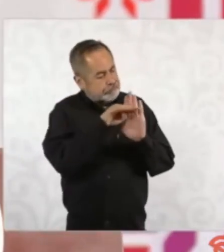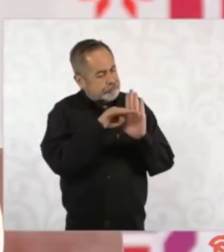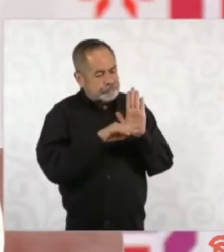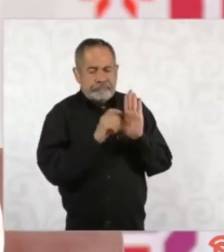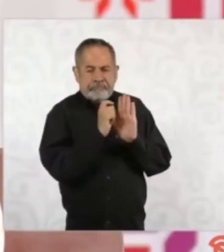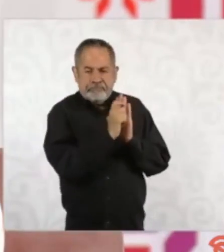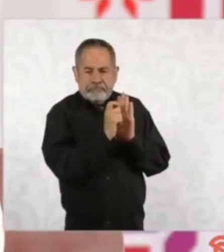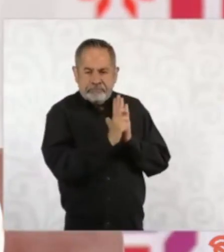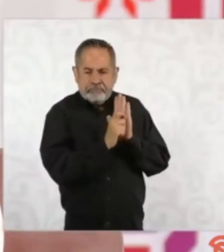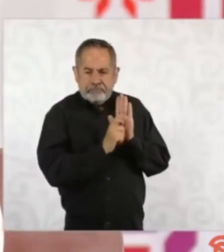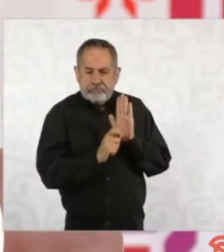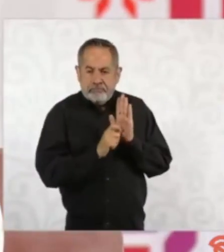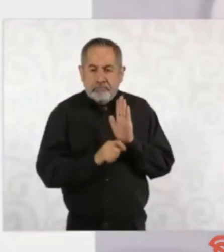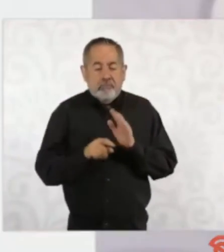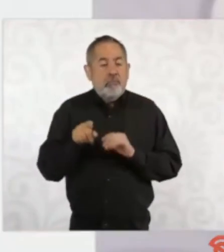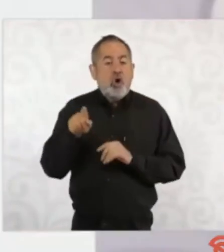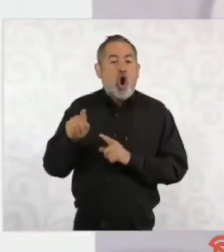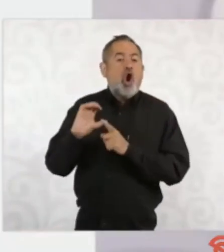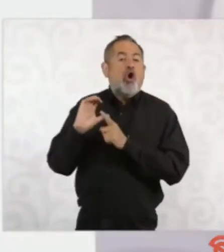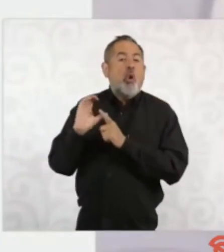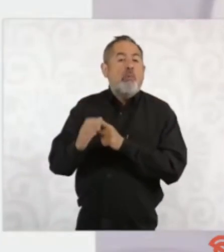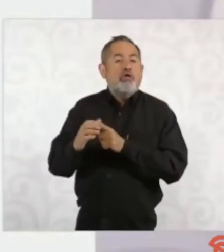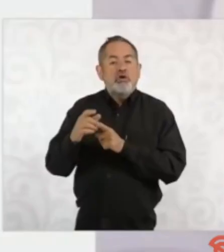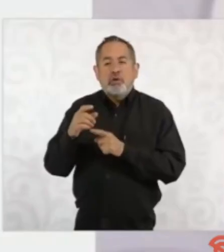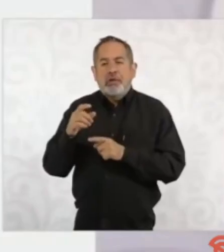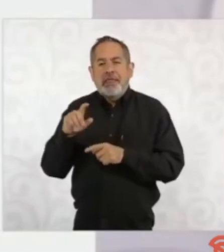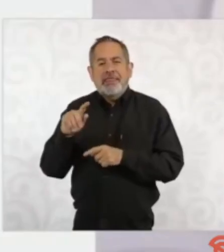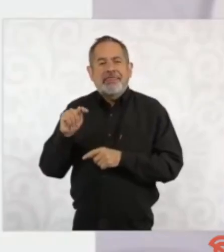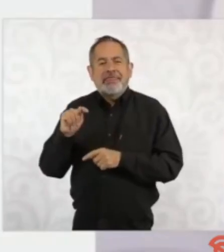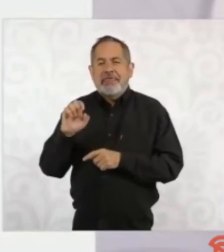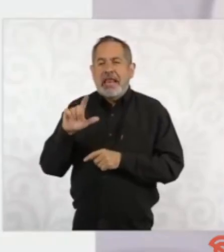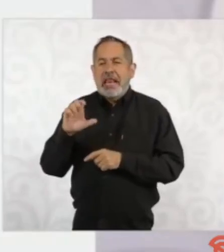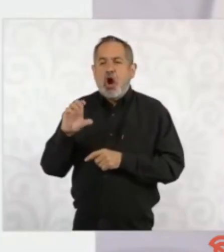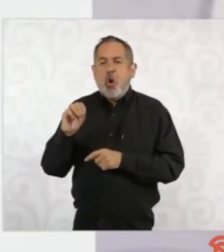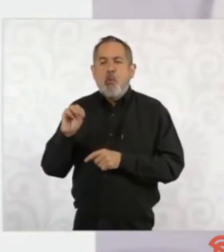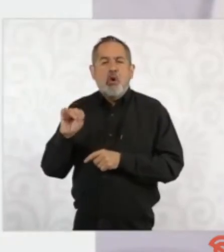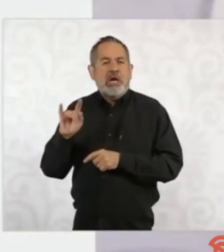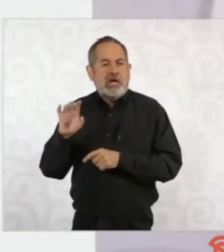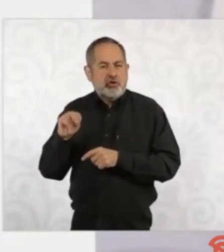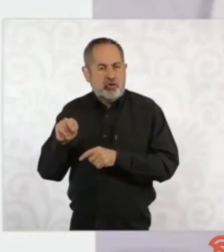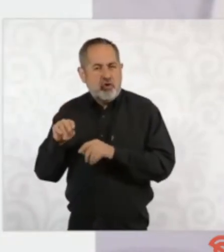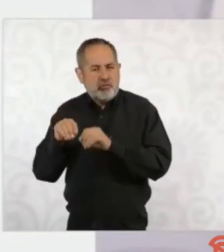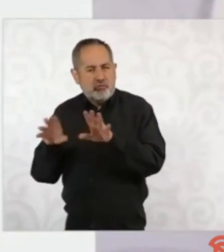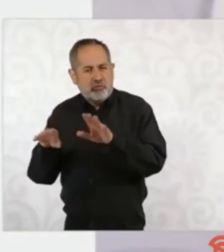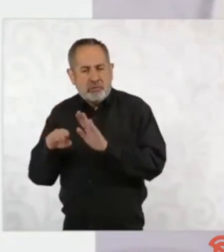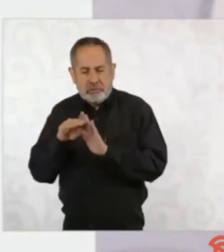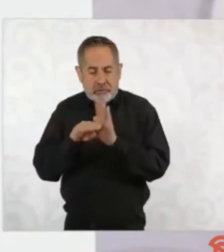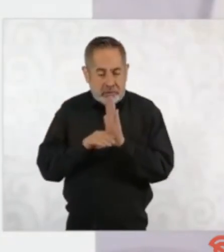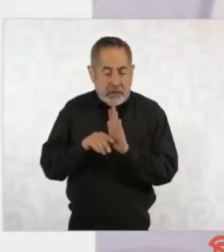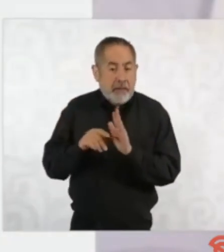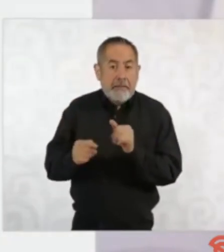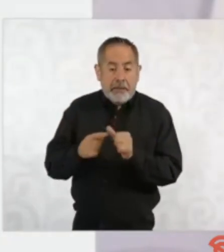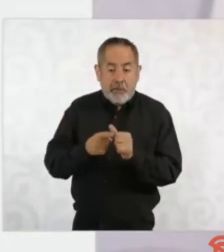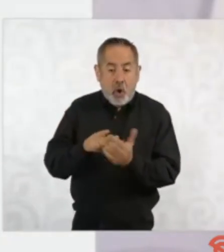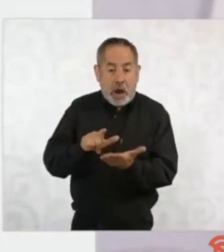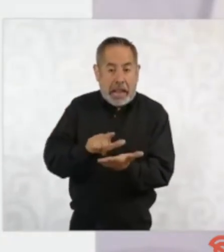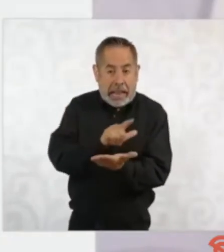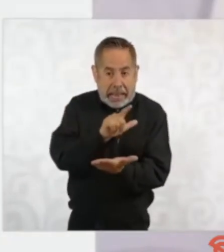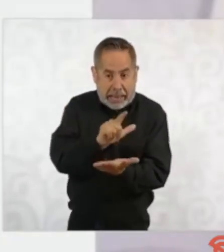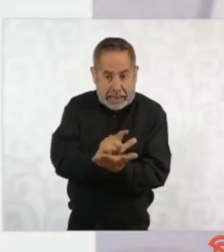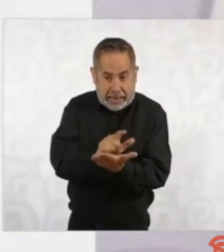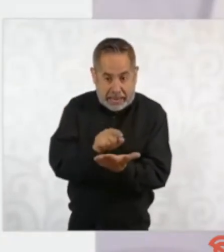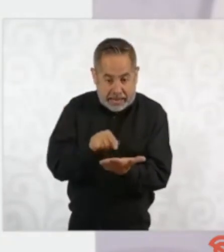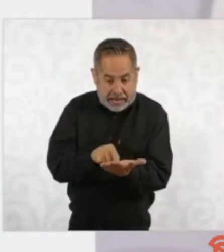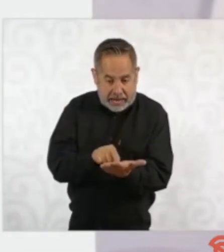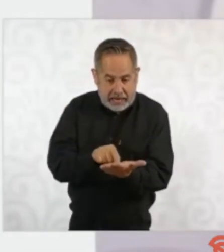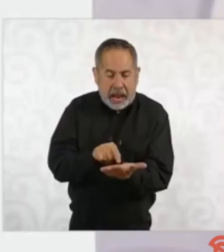por la Comisión Reguladora de Telecomunicaciones, lineamientos que derivan de la ley, una ley que